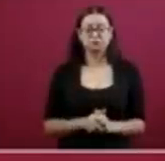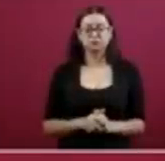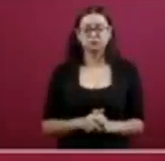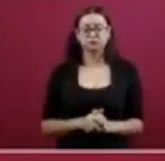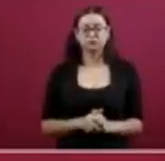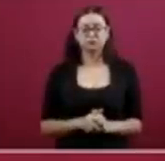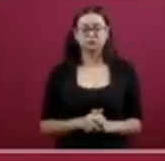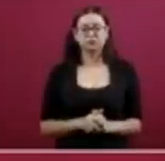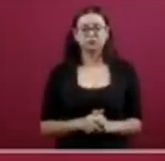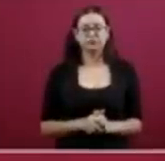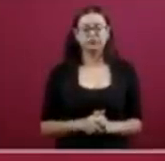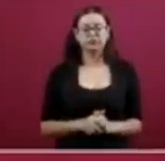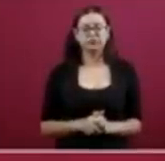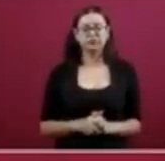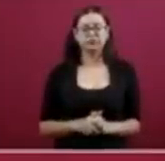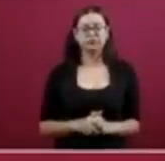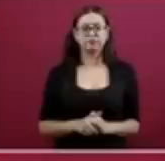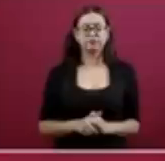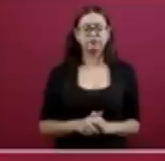Y